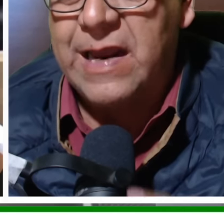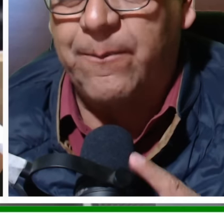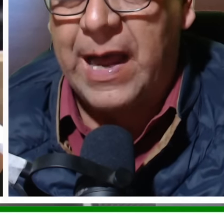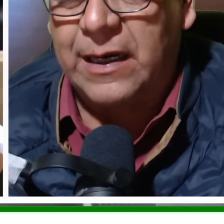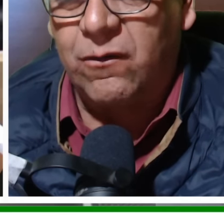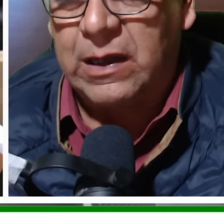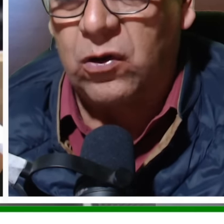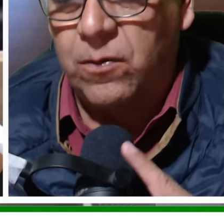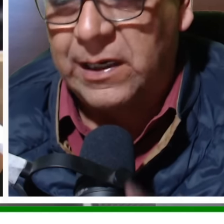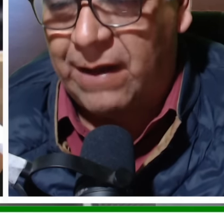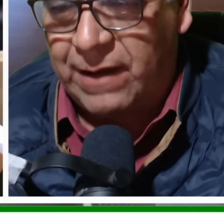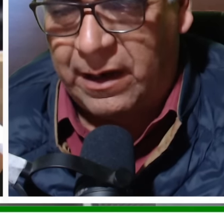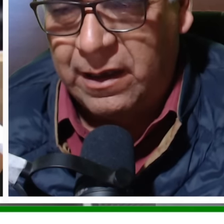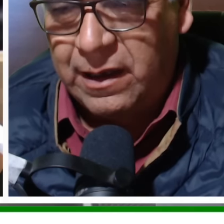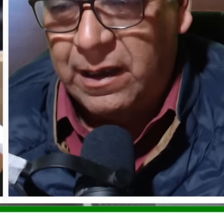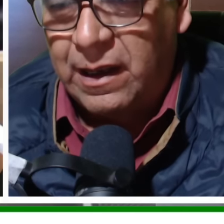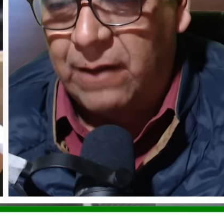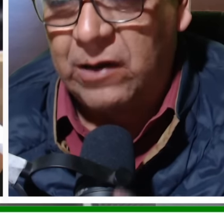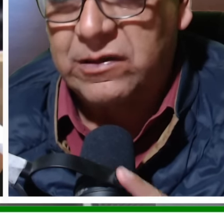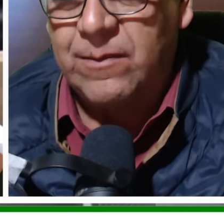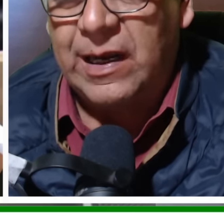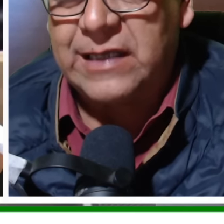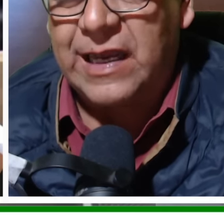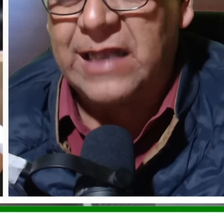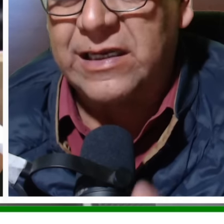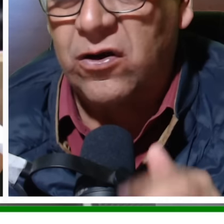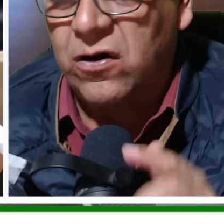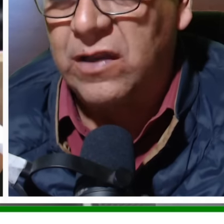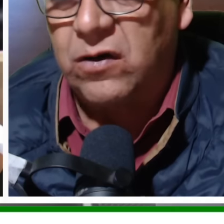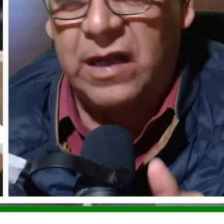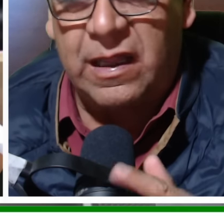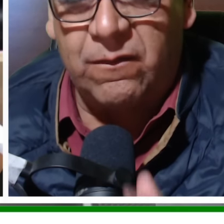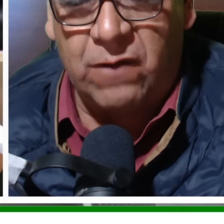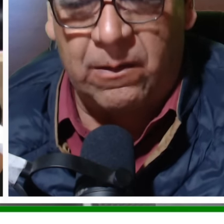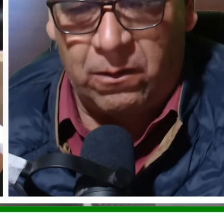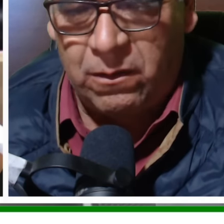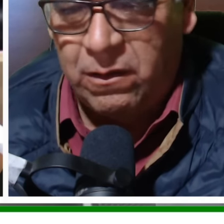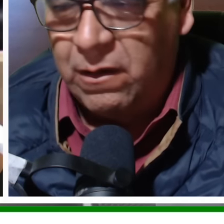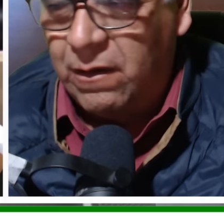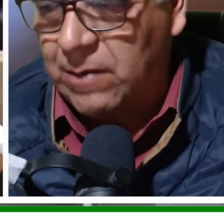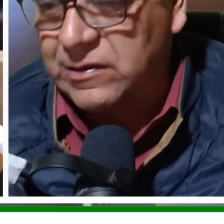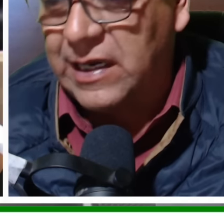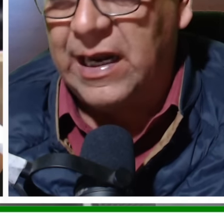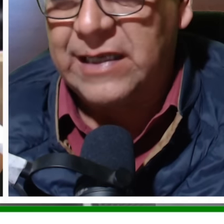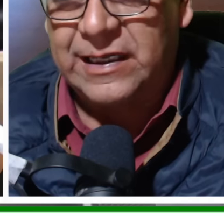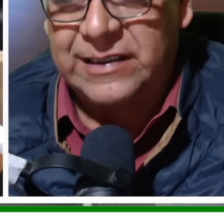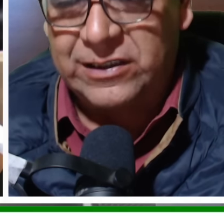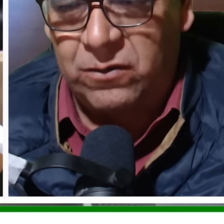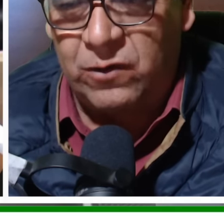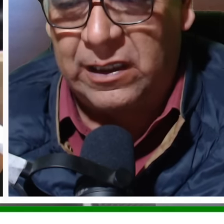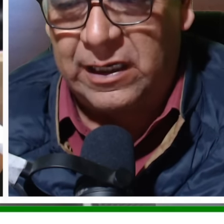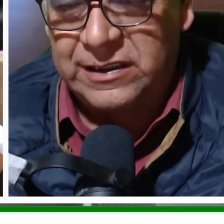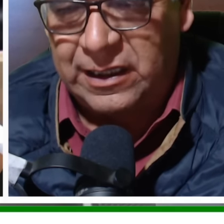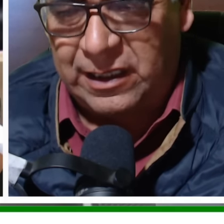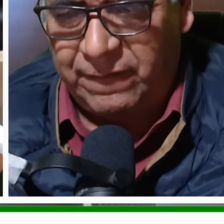Pri y el pan cuando gobernaban amigos y amigas el señor no dijo nada nuevo vamos a ir a esta sesión